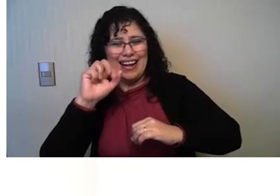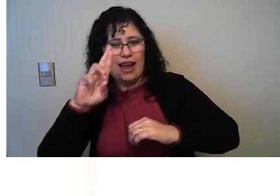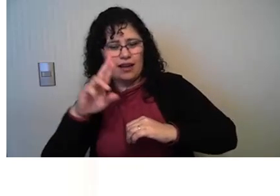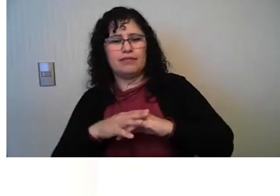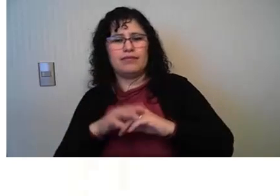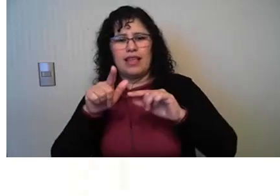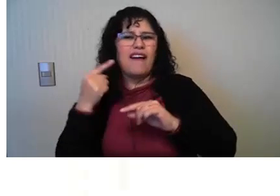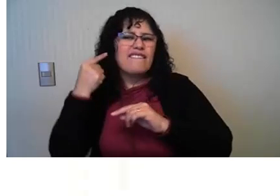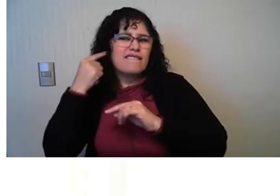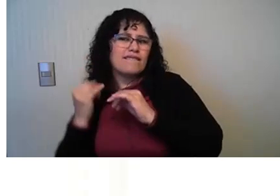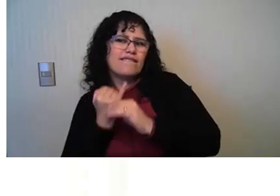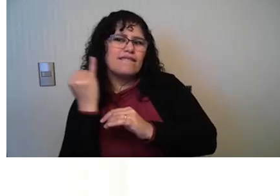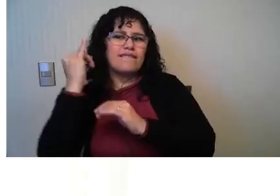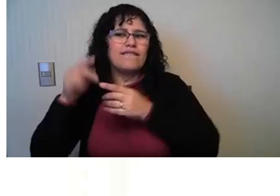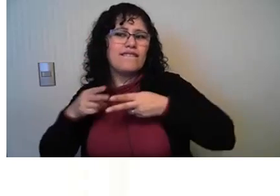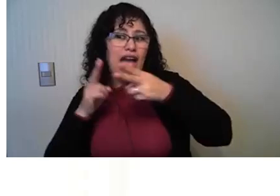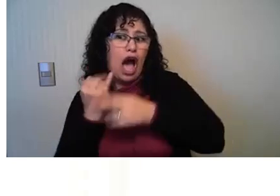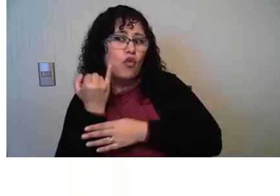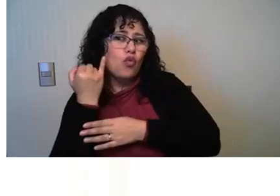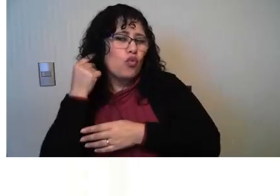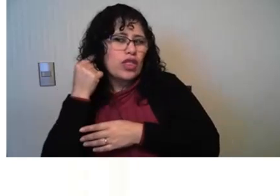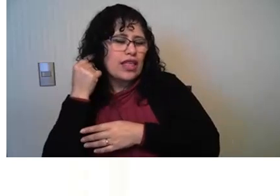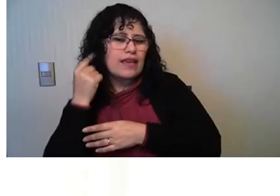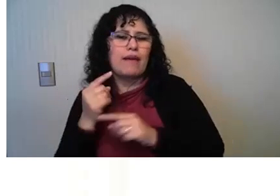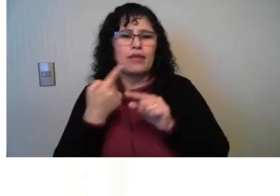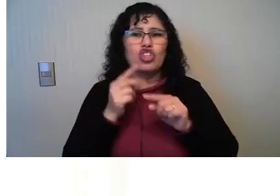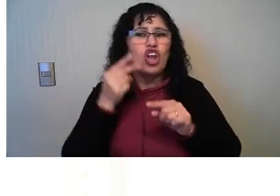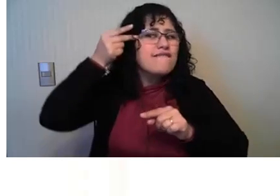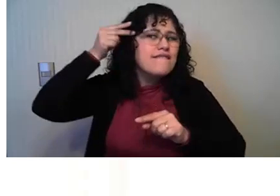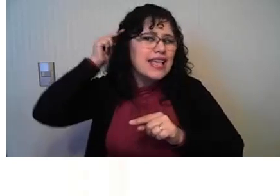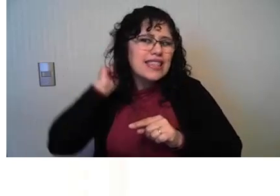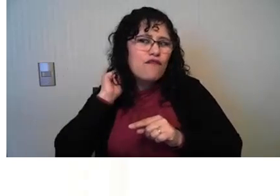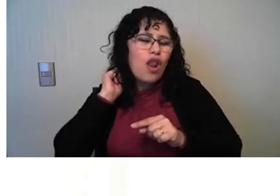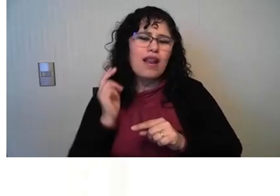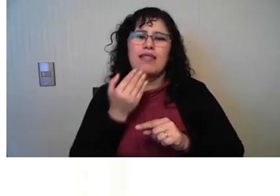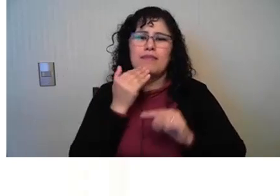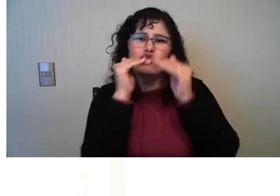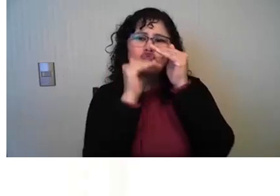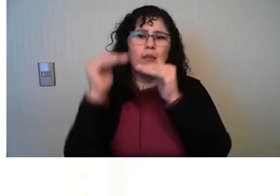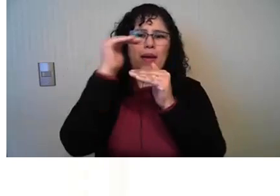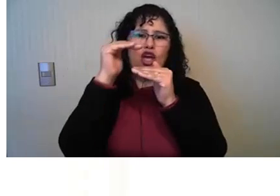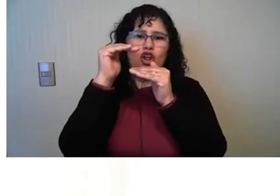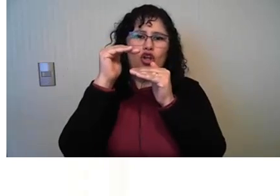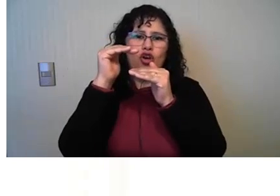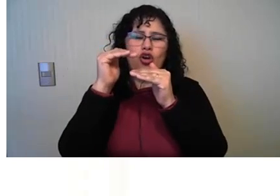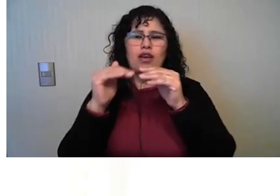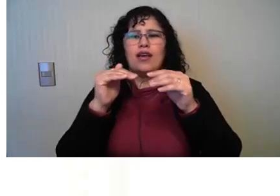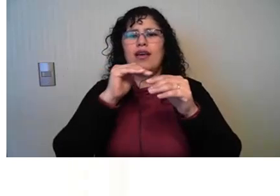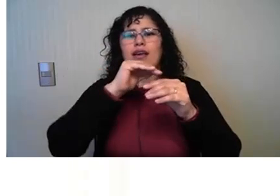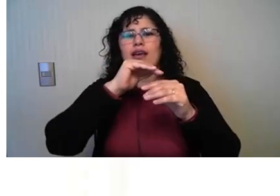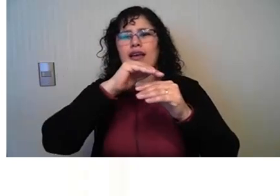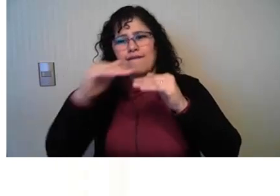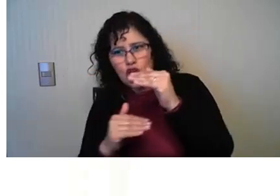auditiva, y estos que son los núcleos vestibulares, superior, que son cuatro, superior,